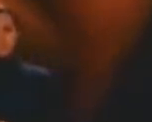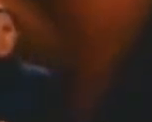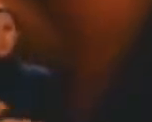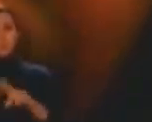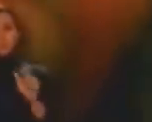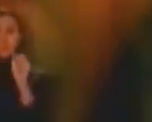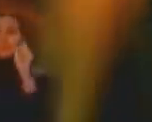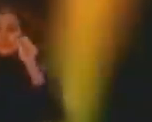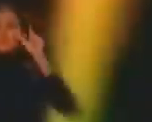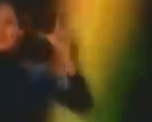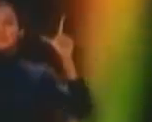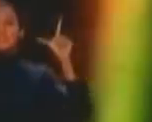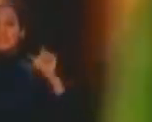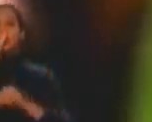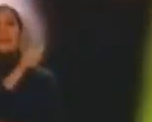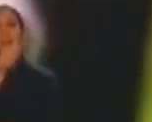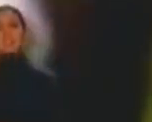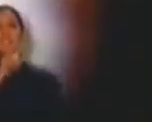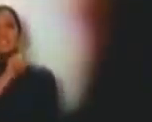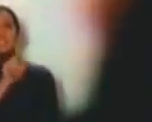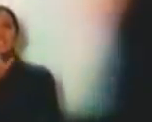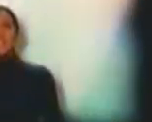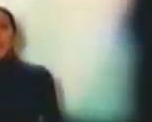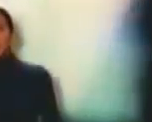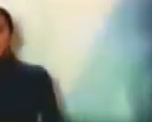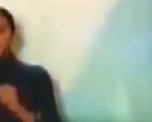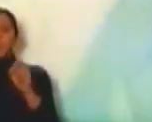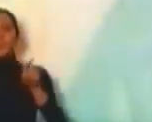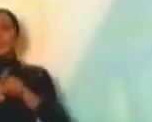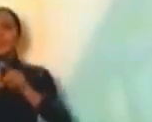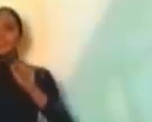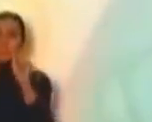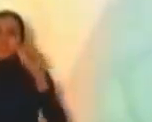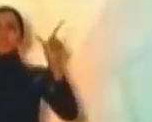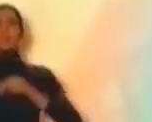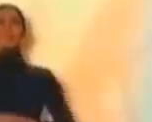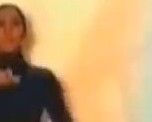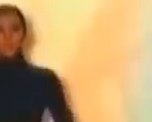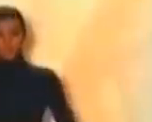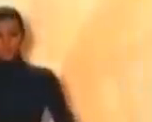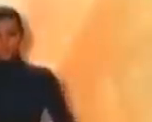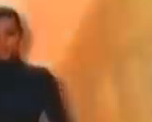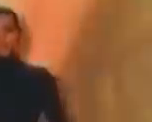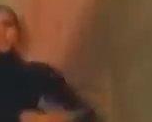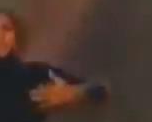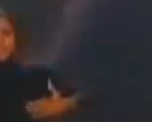Pero despierto cada 100 años, cuando despierta el pueblo.